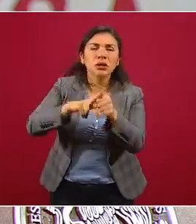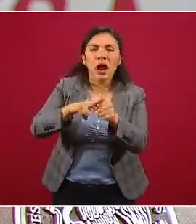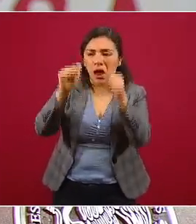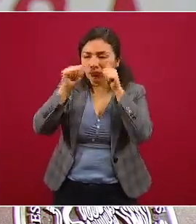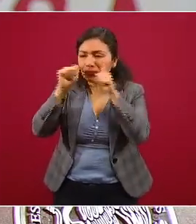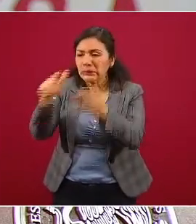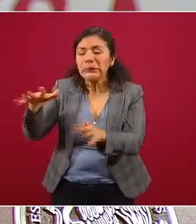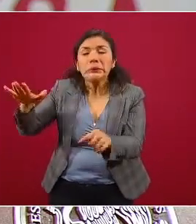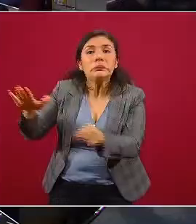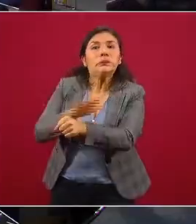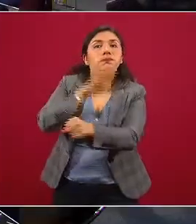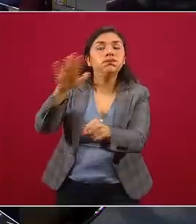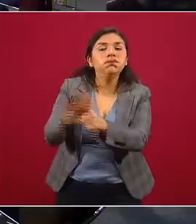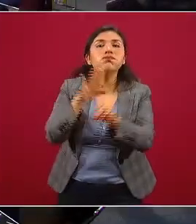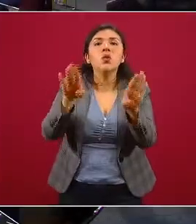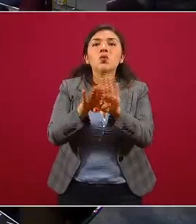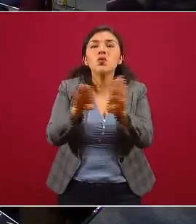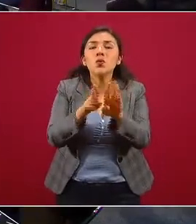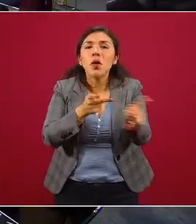para que